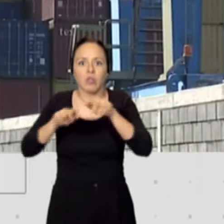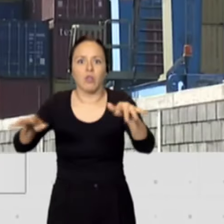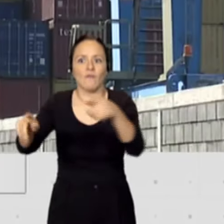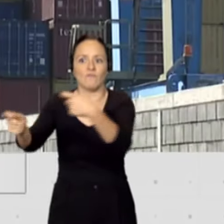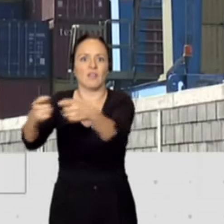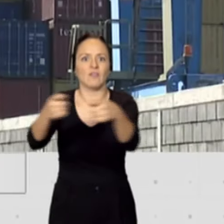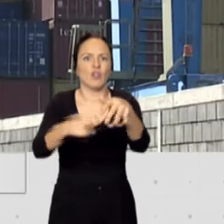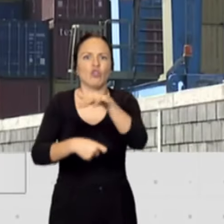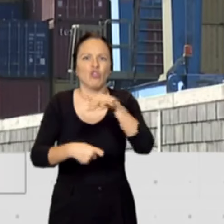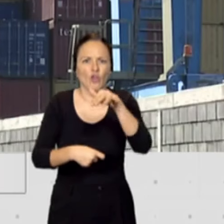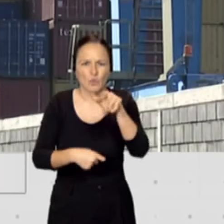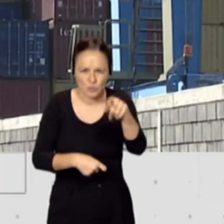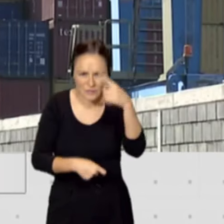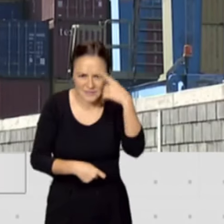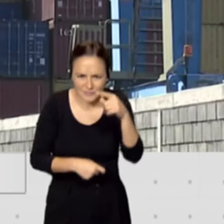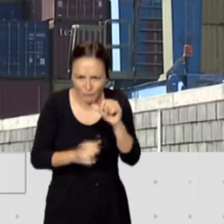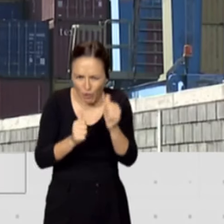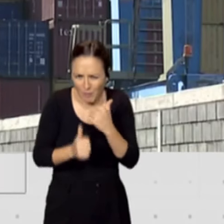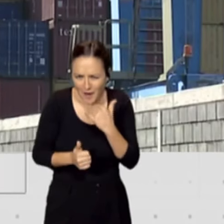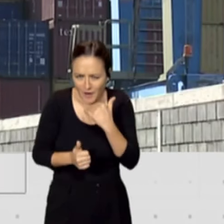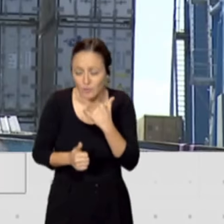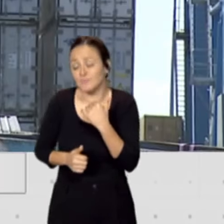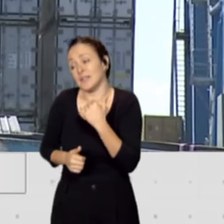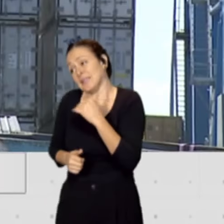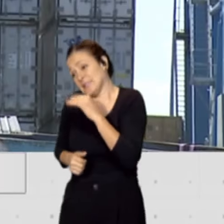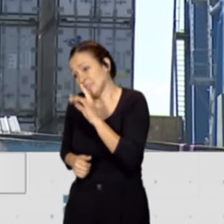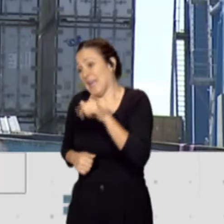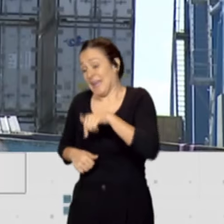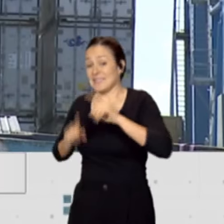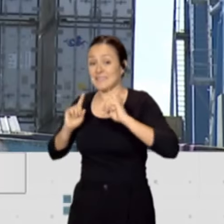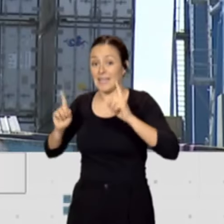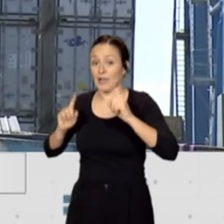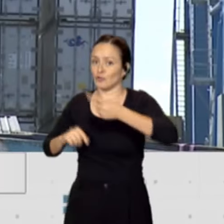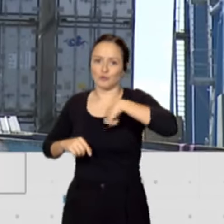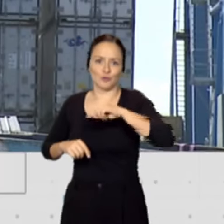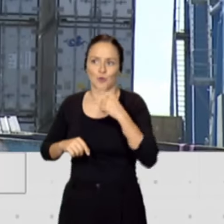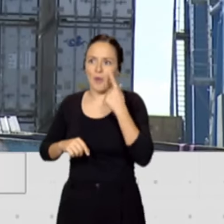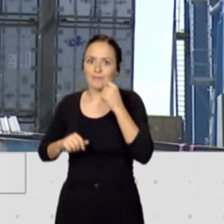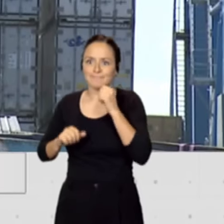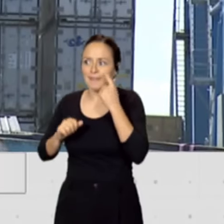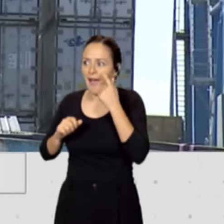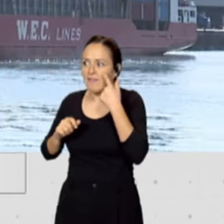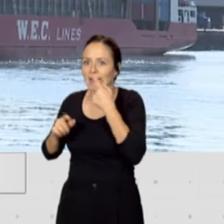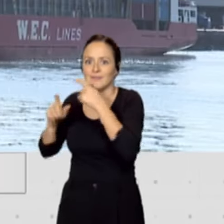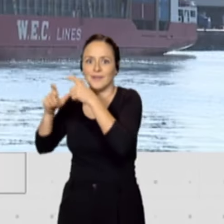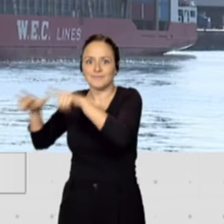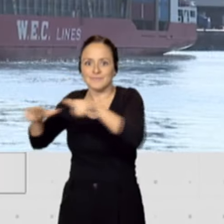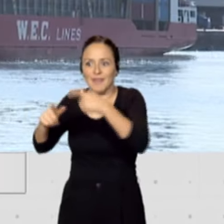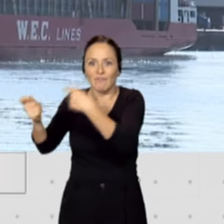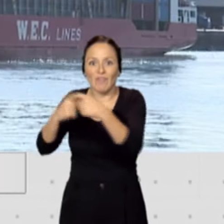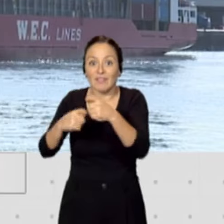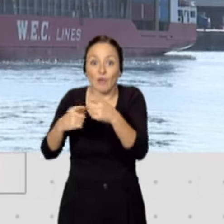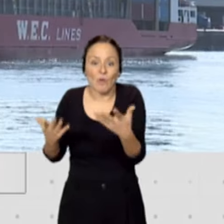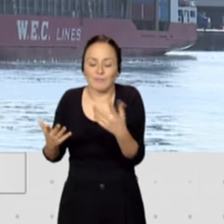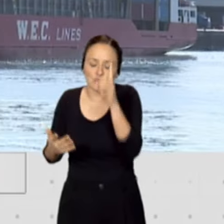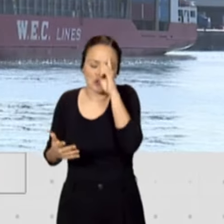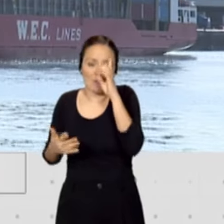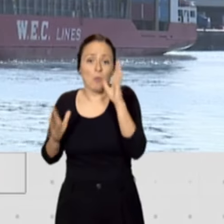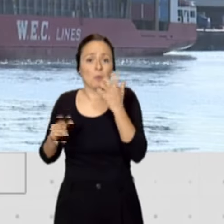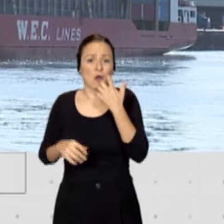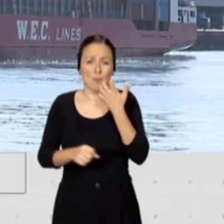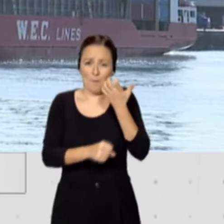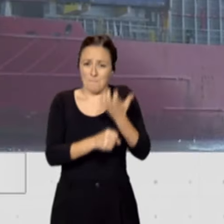retener Sí nosotros por ejemplo en este caso no no hemos podido conseguir rastrearla pero por ejemplo en incautaciones de piña